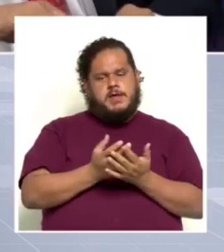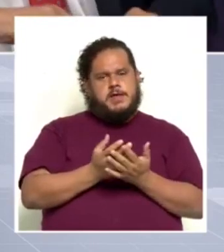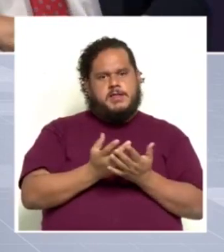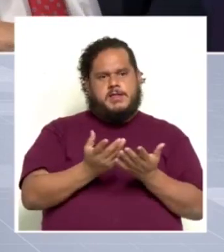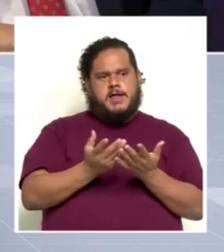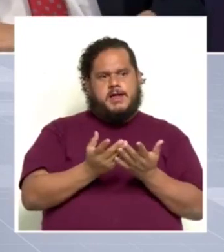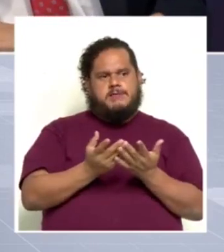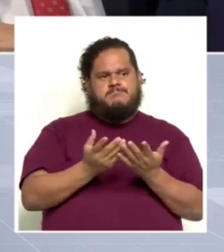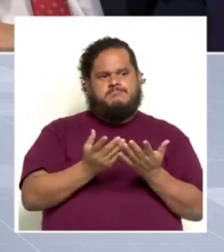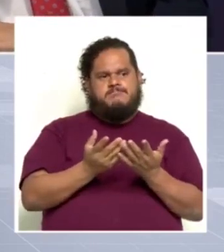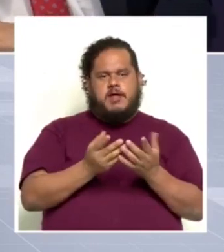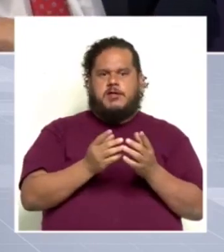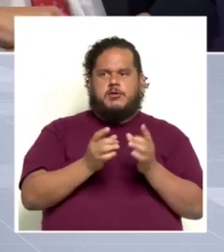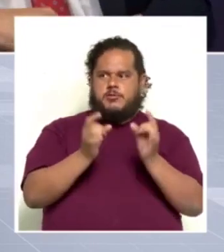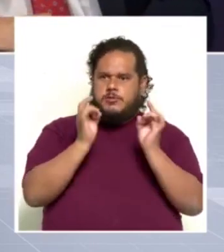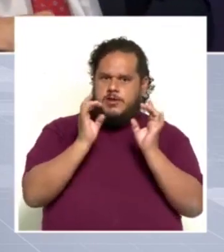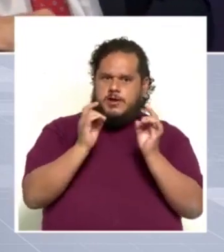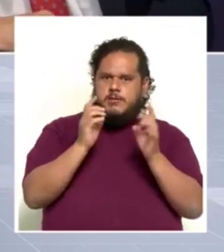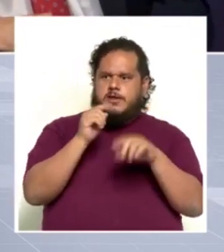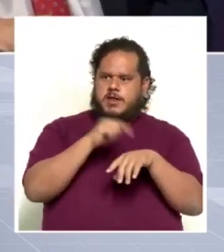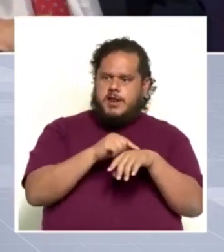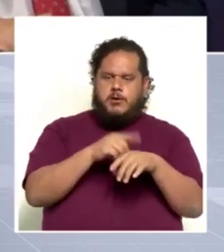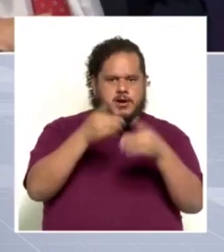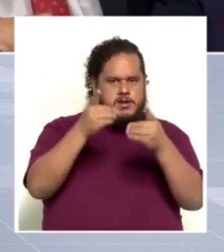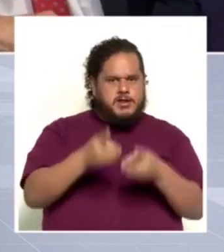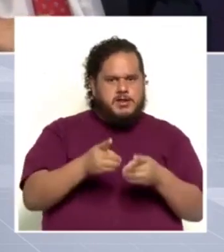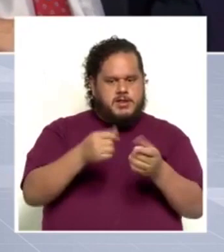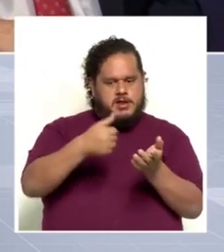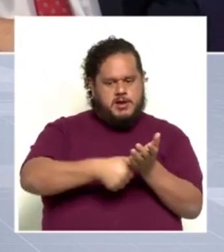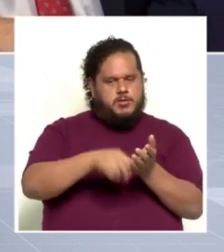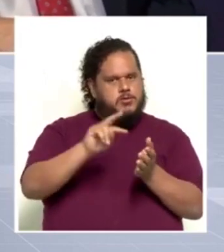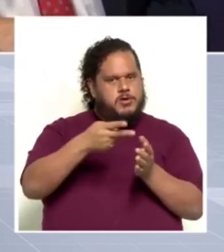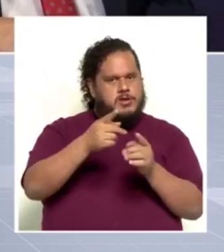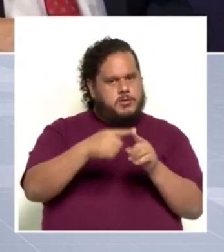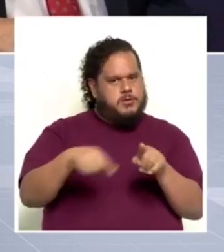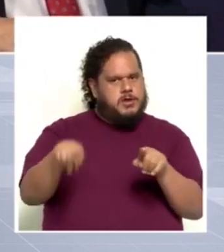gravitando a la hora de decidir el voto en segunda ronda?